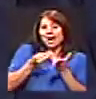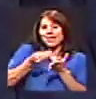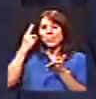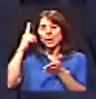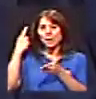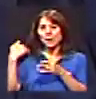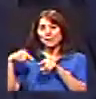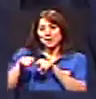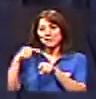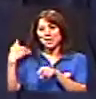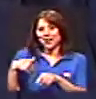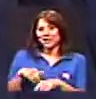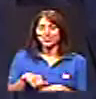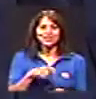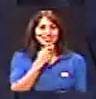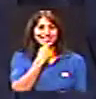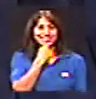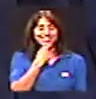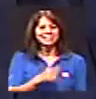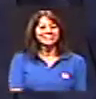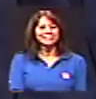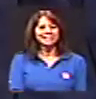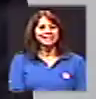Qué interesante. Así es.